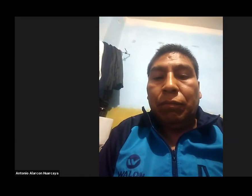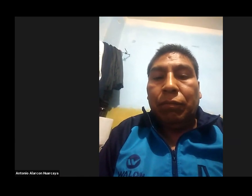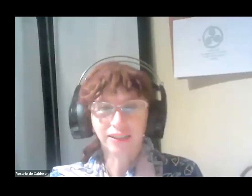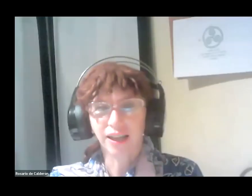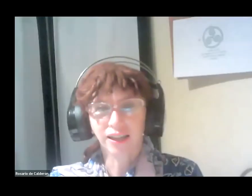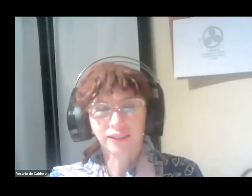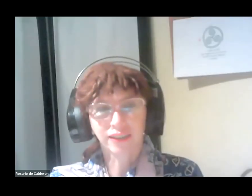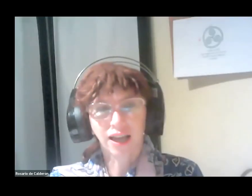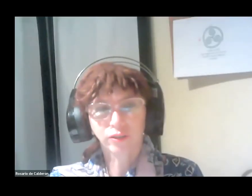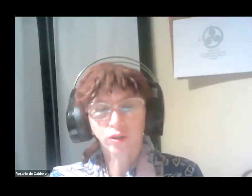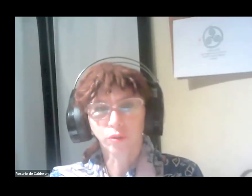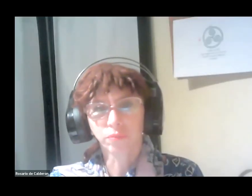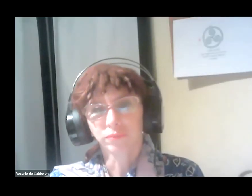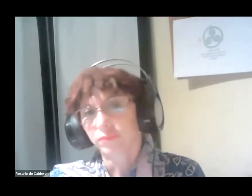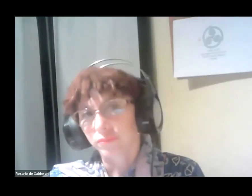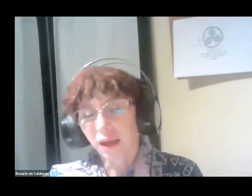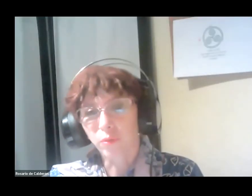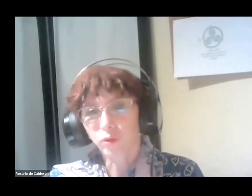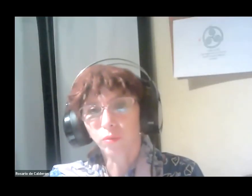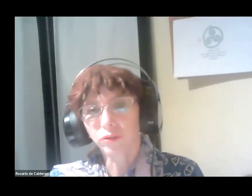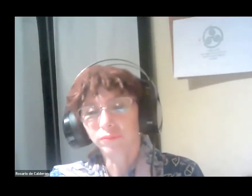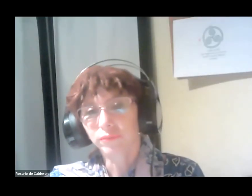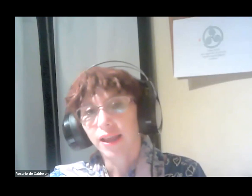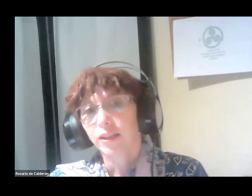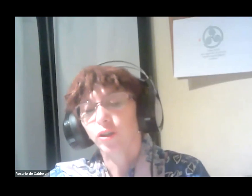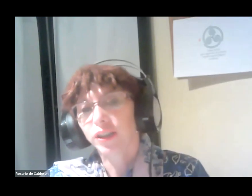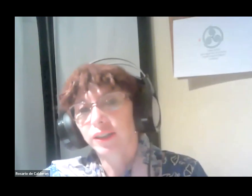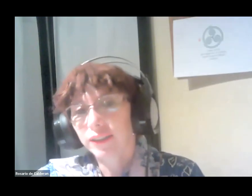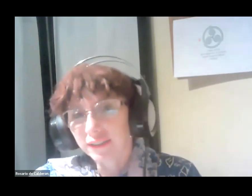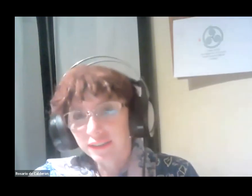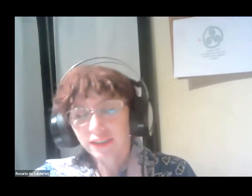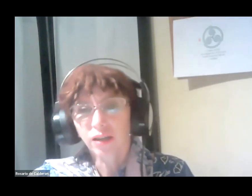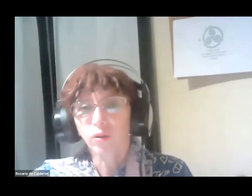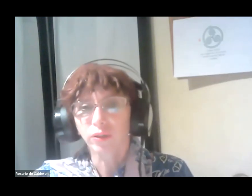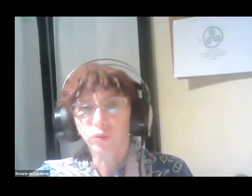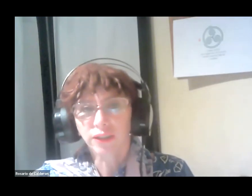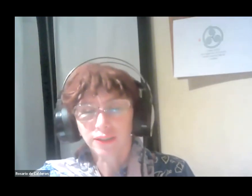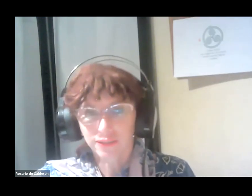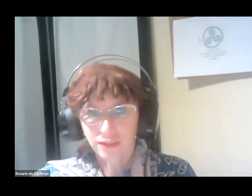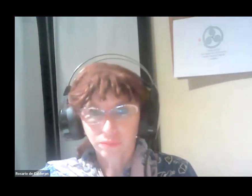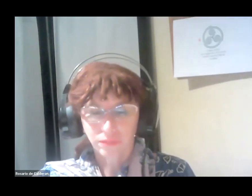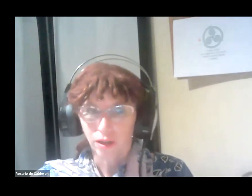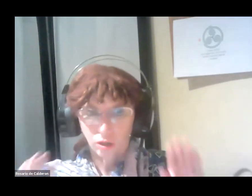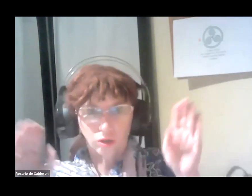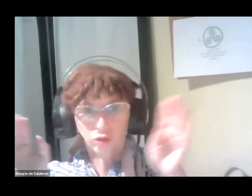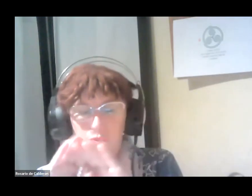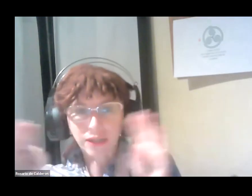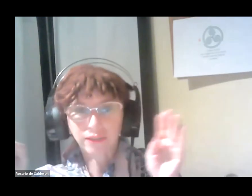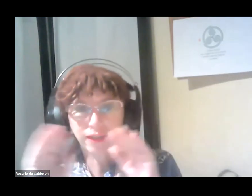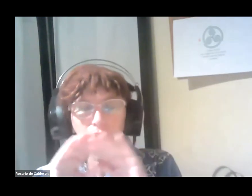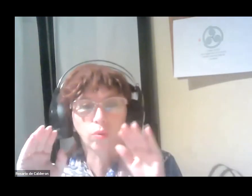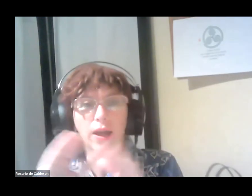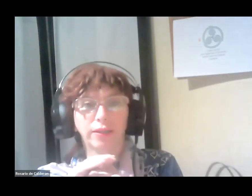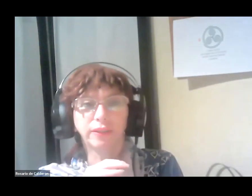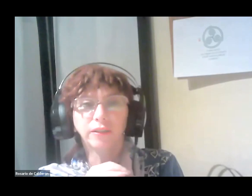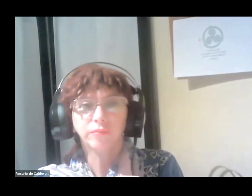excelente este antonio vamos como donde quiere decir que es lo que tú quieres hacer los dos van a